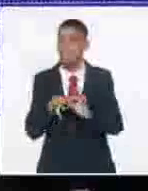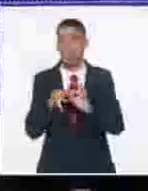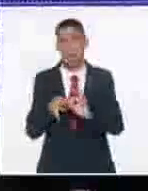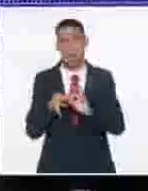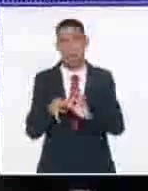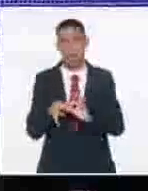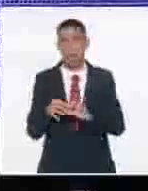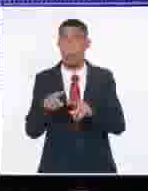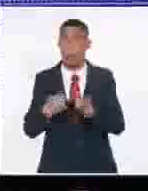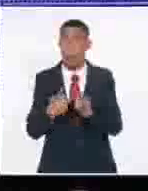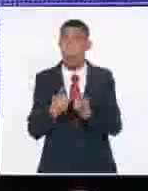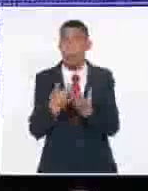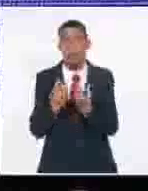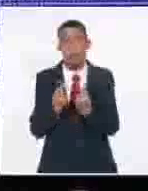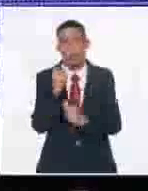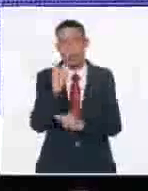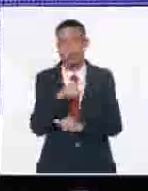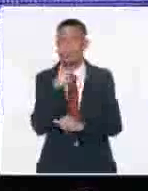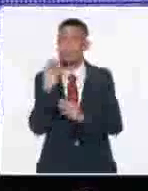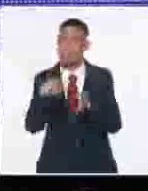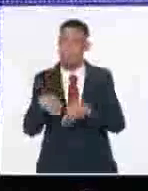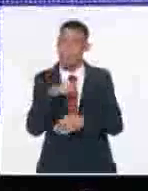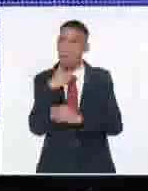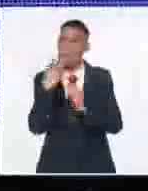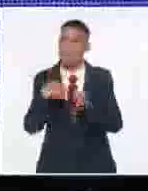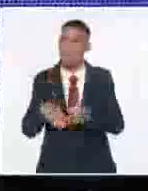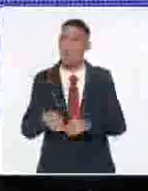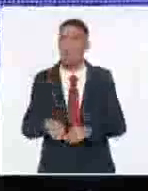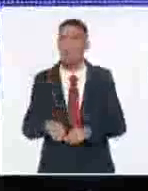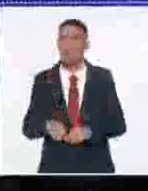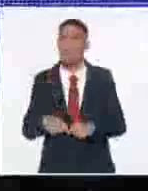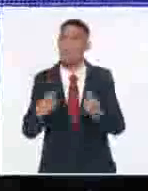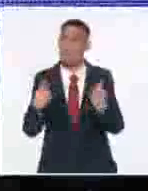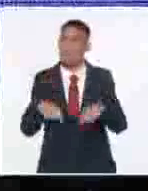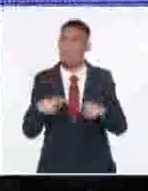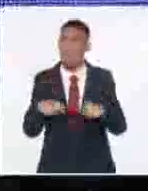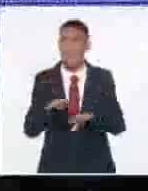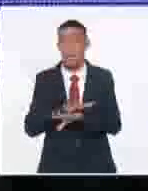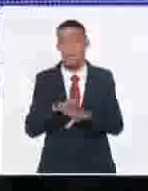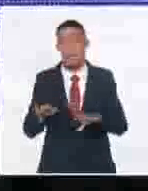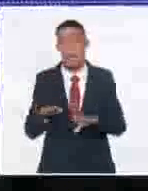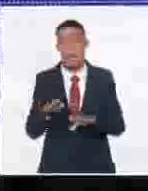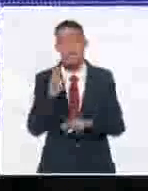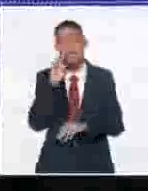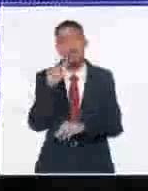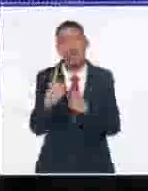vidas de inocentes. Hay que actuar de inmediato.